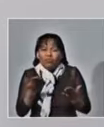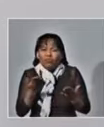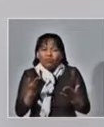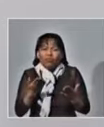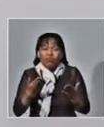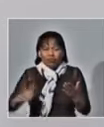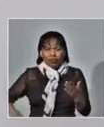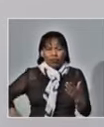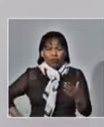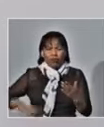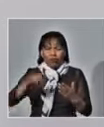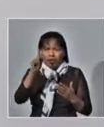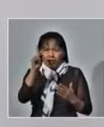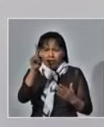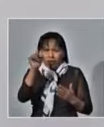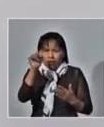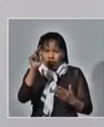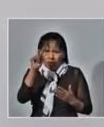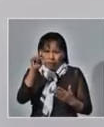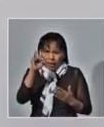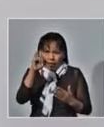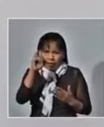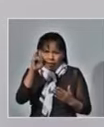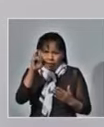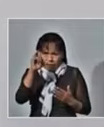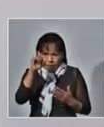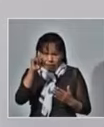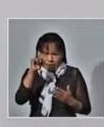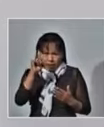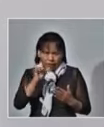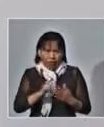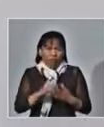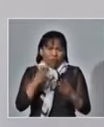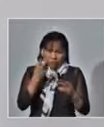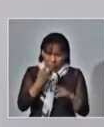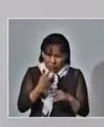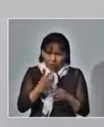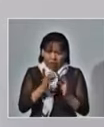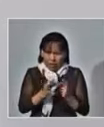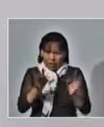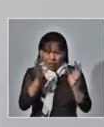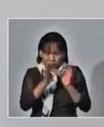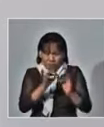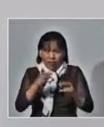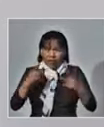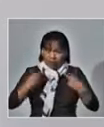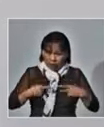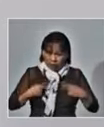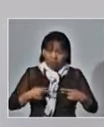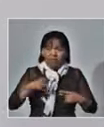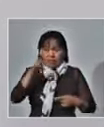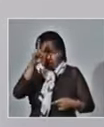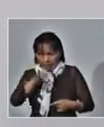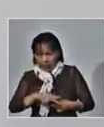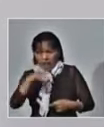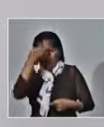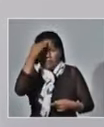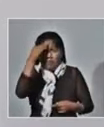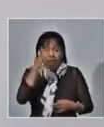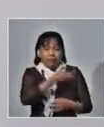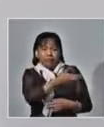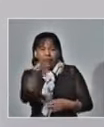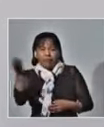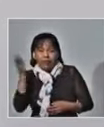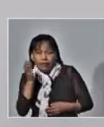sí proponemos la creación de la Secretaría del Campo, con recursos suficientes, dedicado con gente que realmente conozca el campo y la